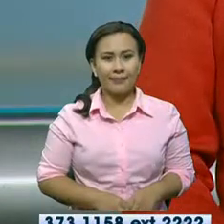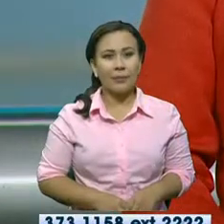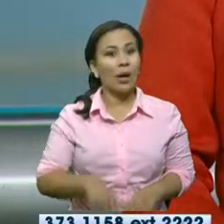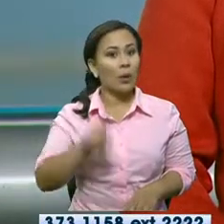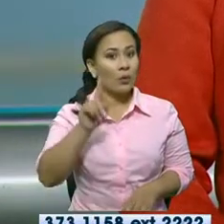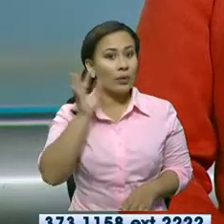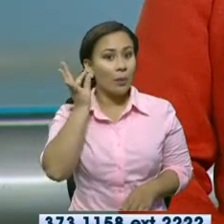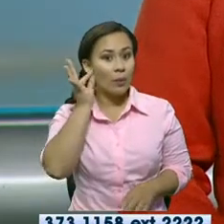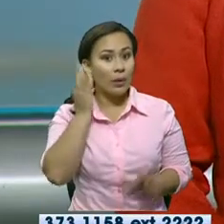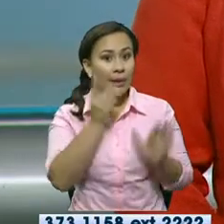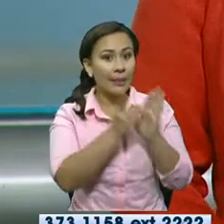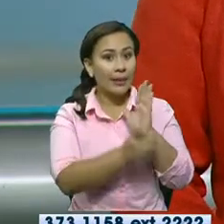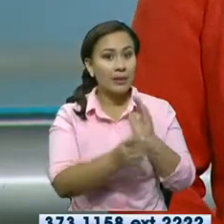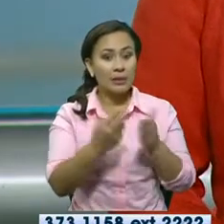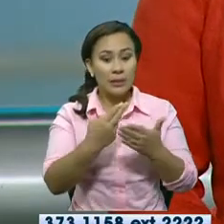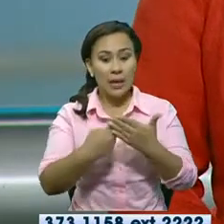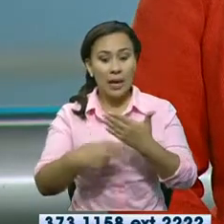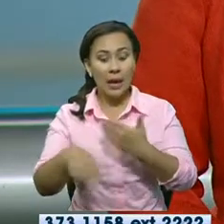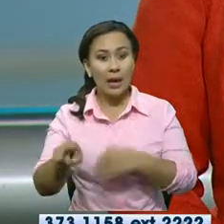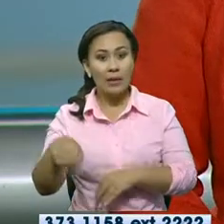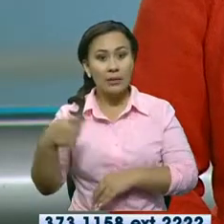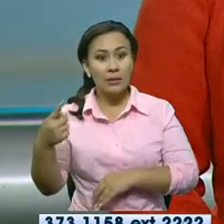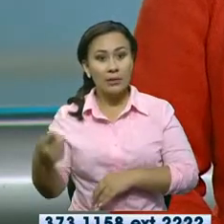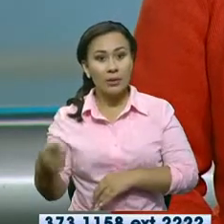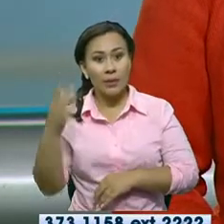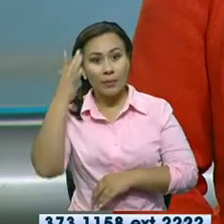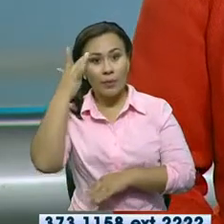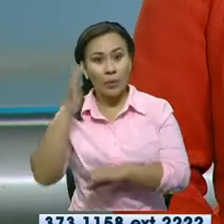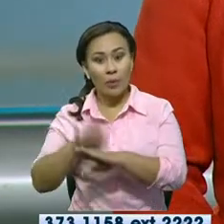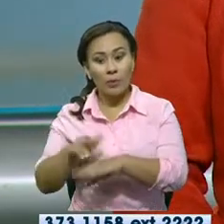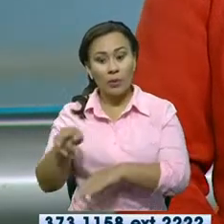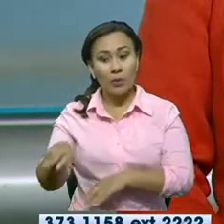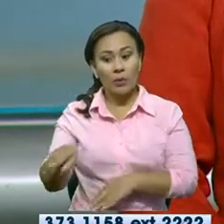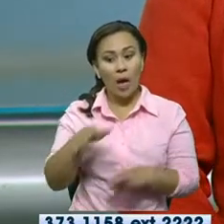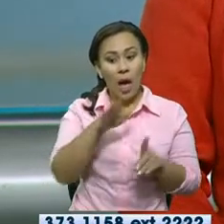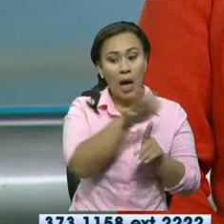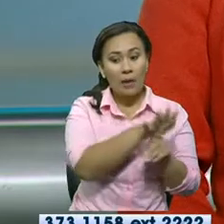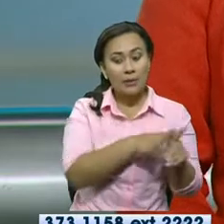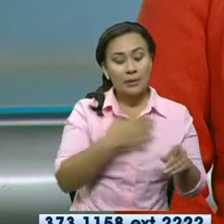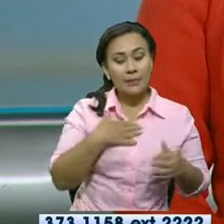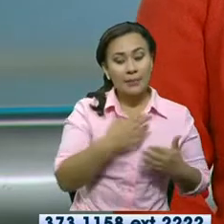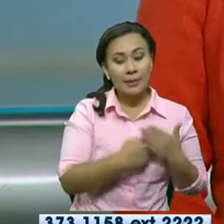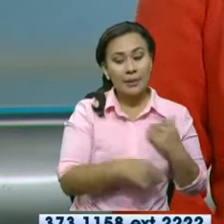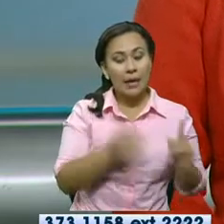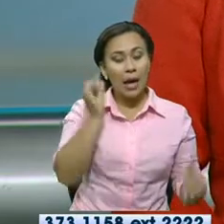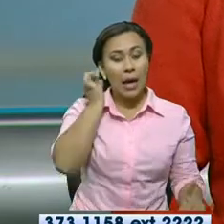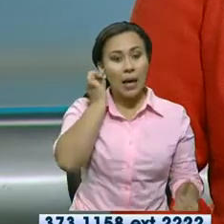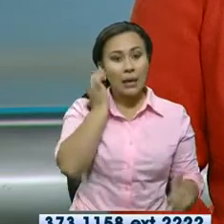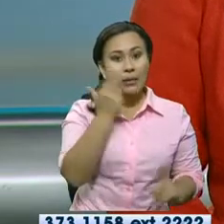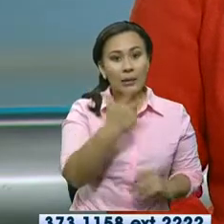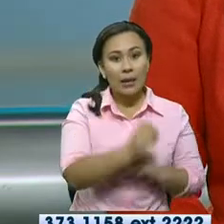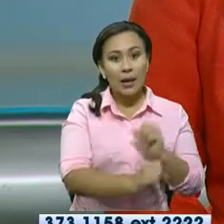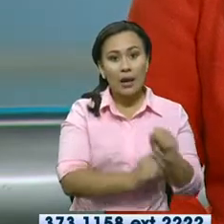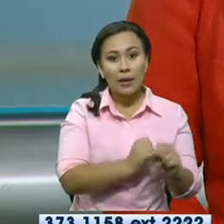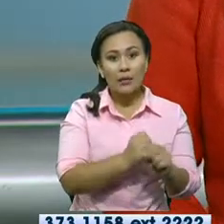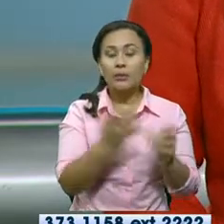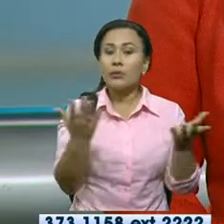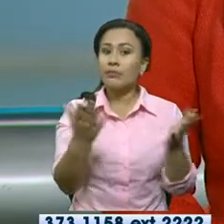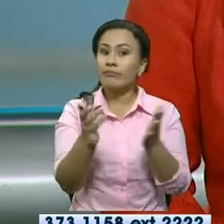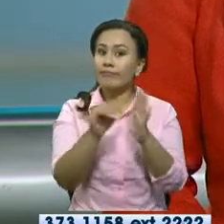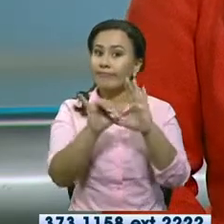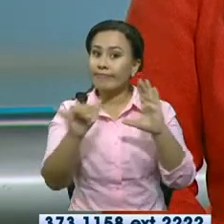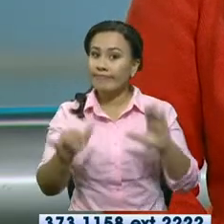Una mujer denunció a su hijastro, a quien acusó de abusar de su hija de 3 años en la provincia de Santa Elena.